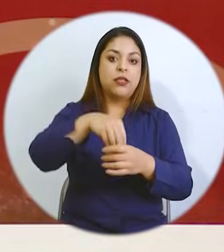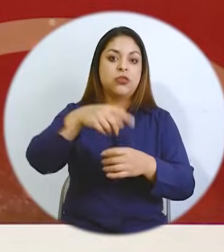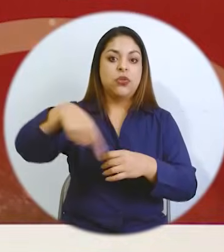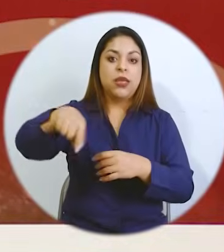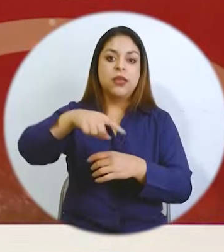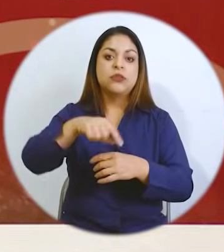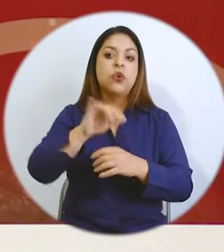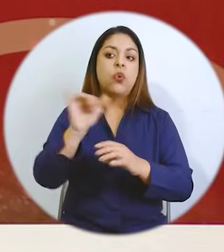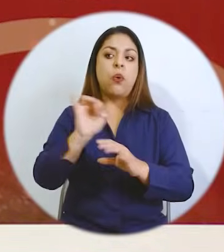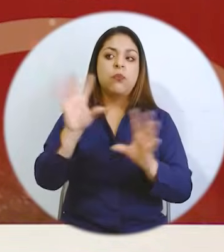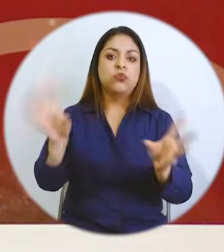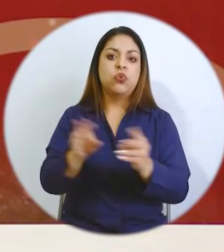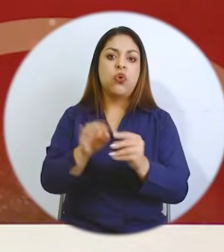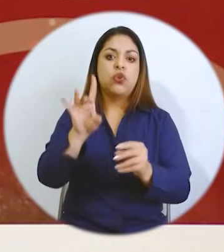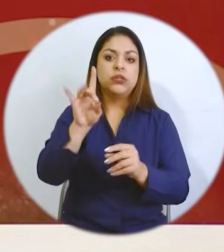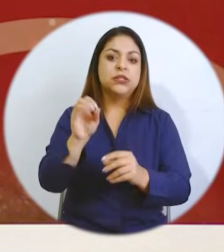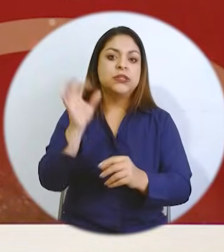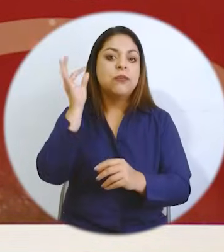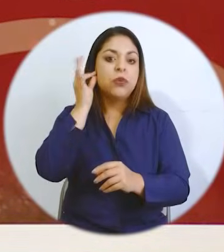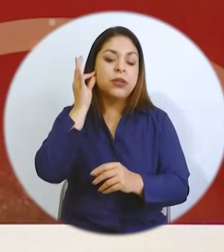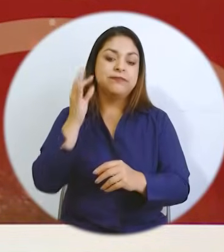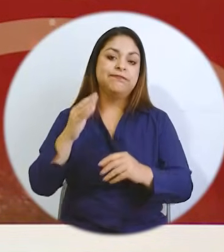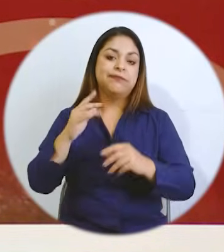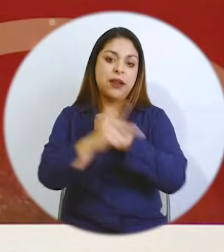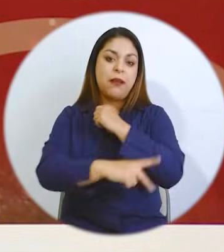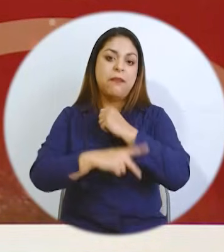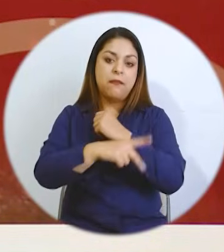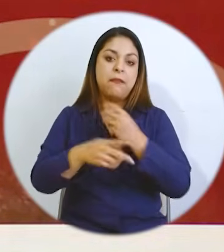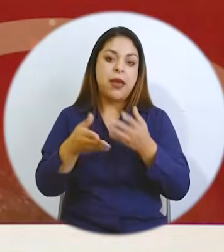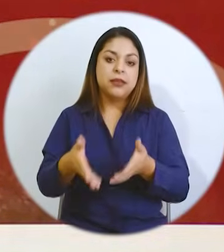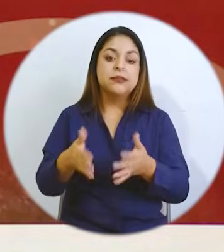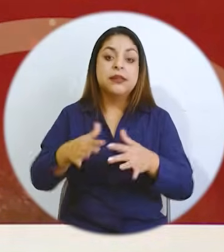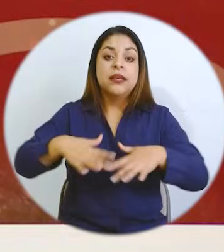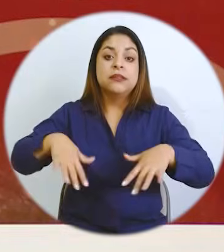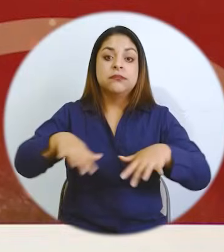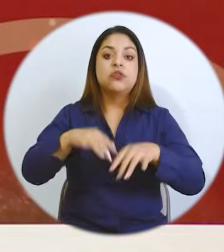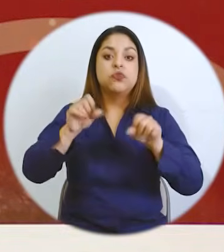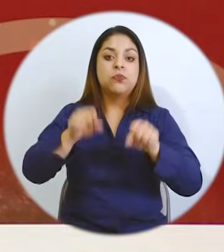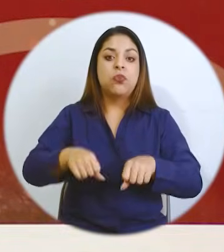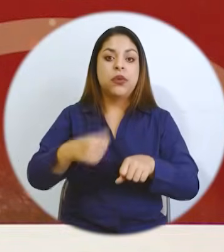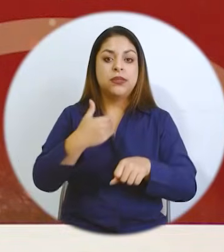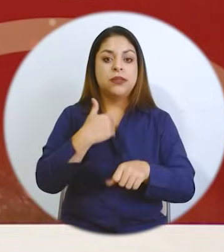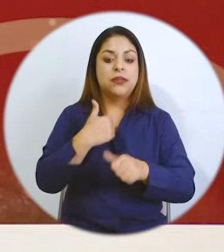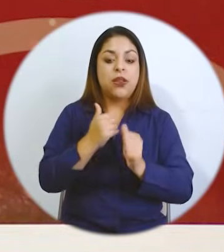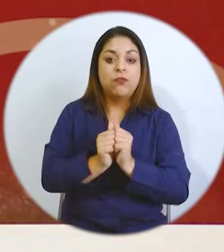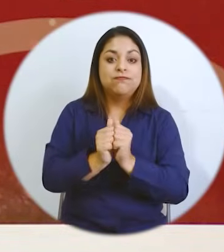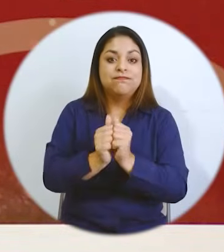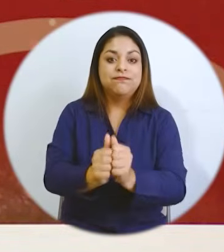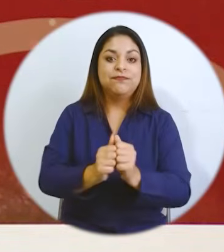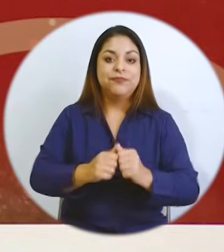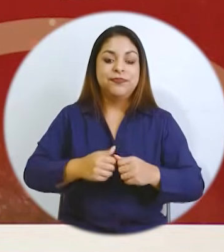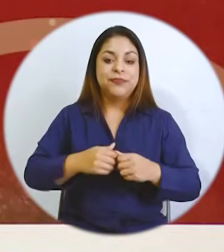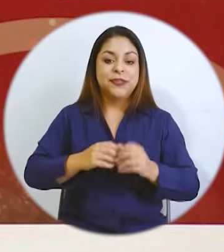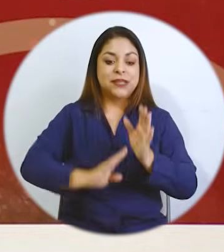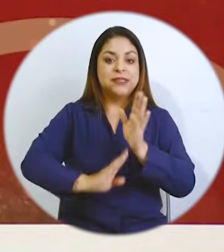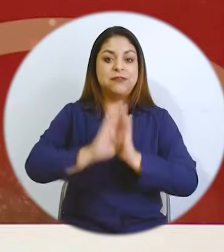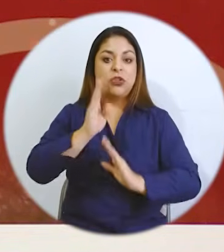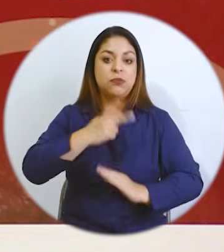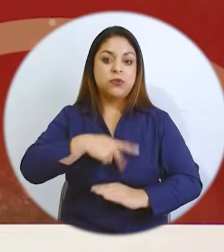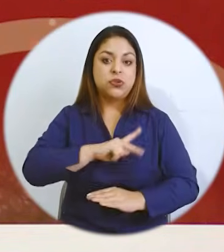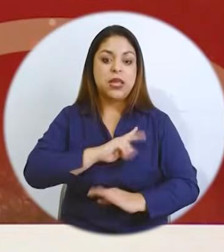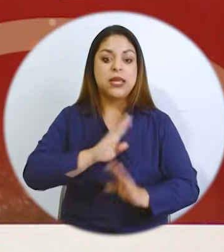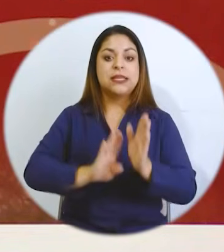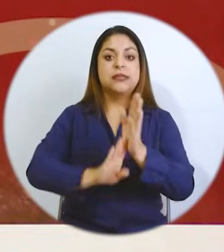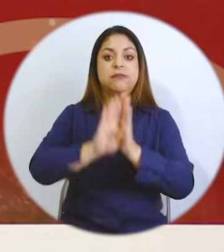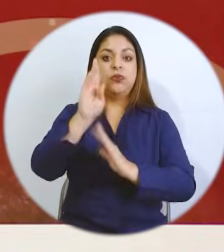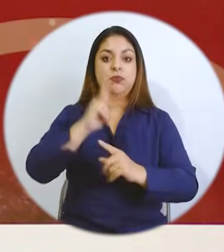de ella, que ya somos como 80 mujeres. Un espacio a nivel país, sí. Un espacio donde pueden encontrar acompañamiento, crecimiento personal,